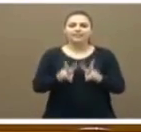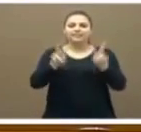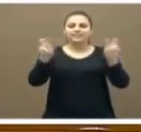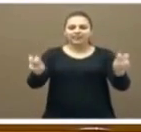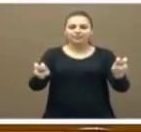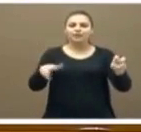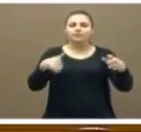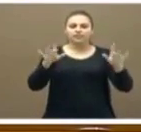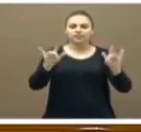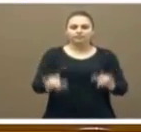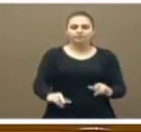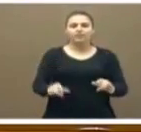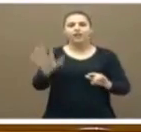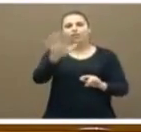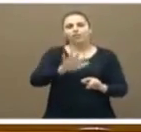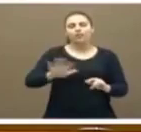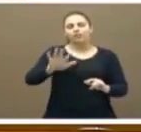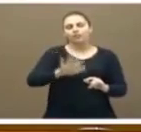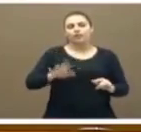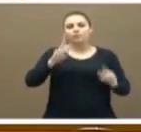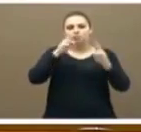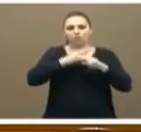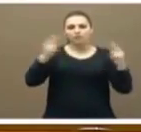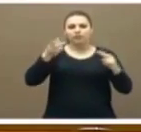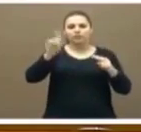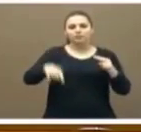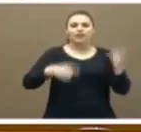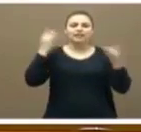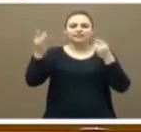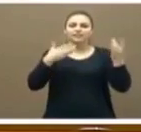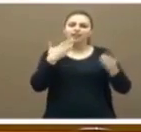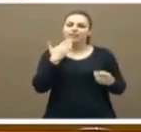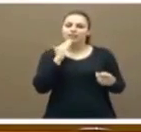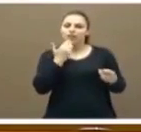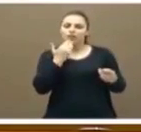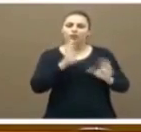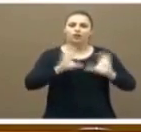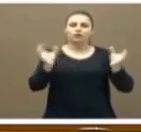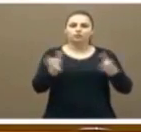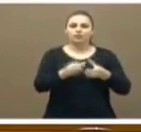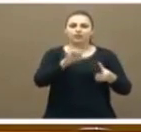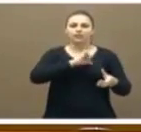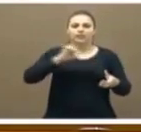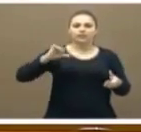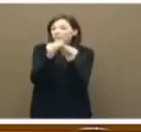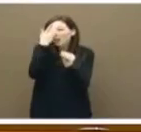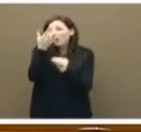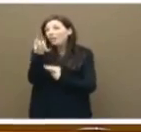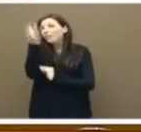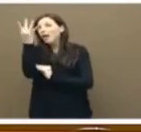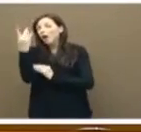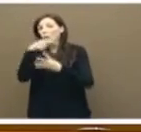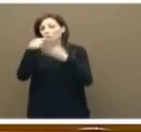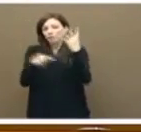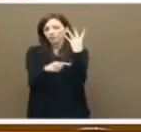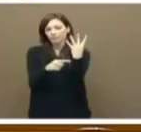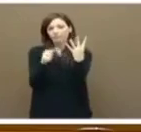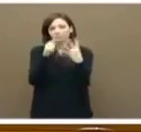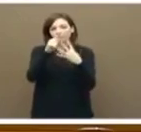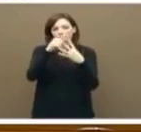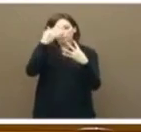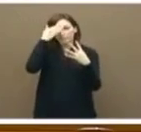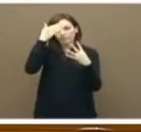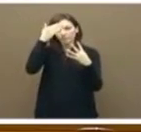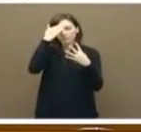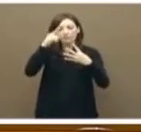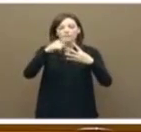de espectáculos públicos y actividades recreativas en la Comunidad Autónoma de Extremadura. La necesidad de